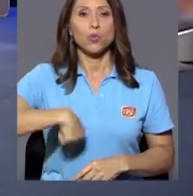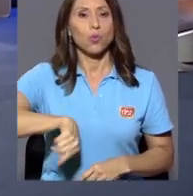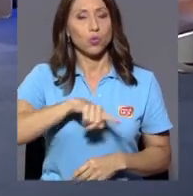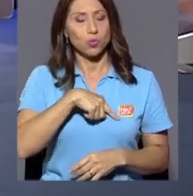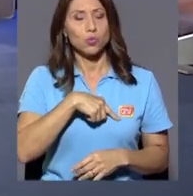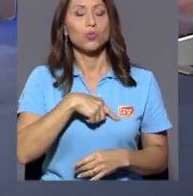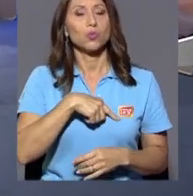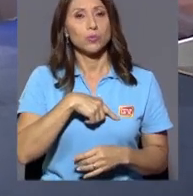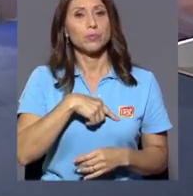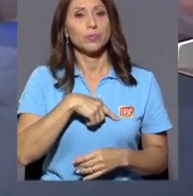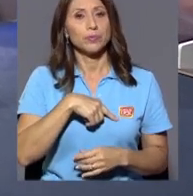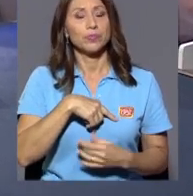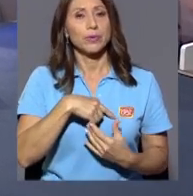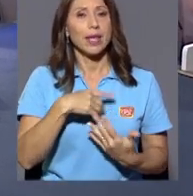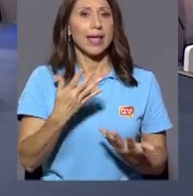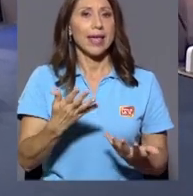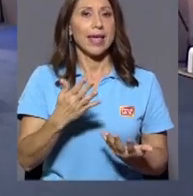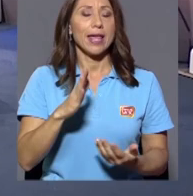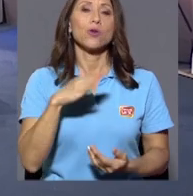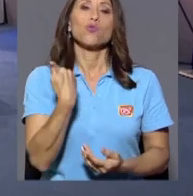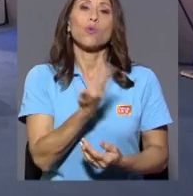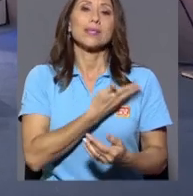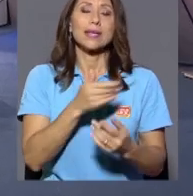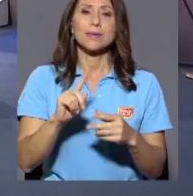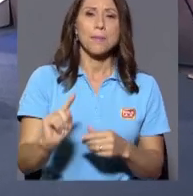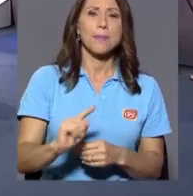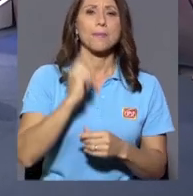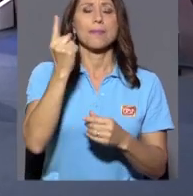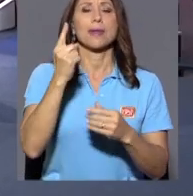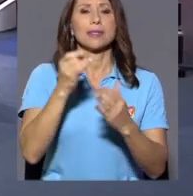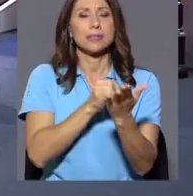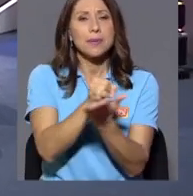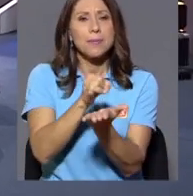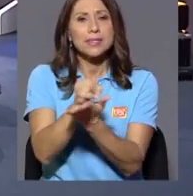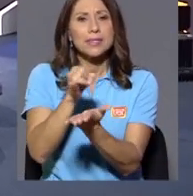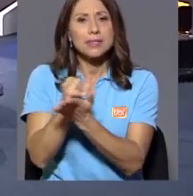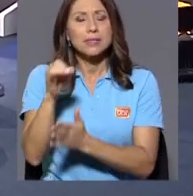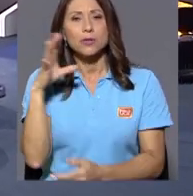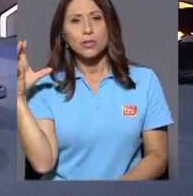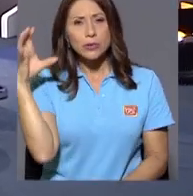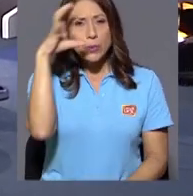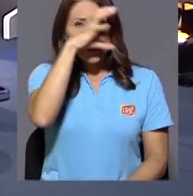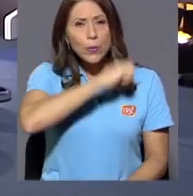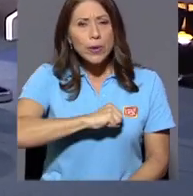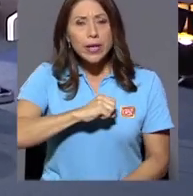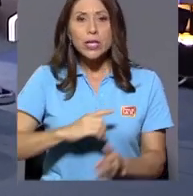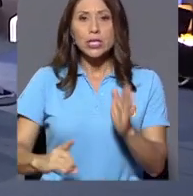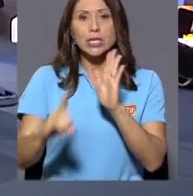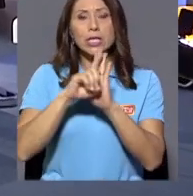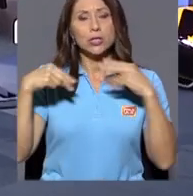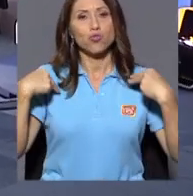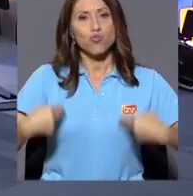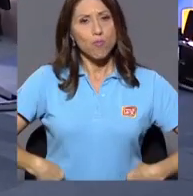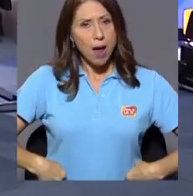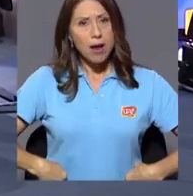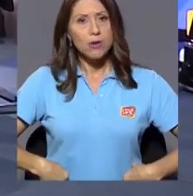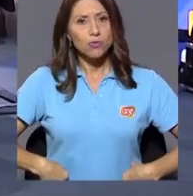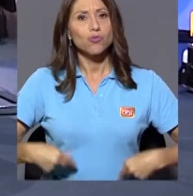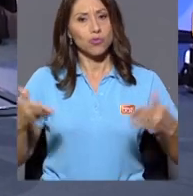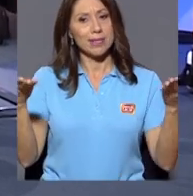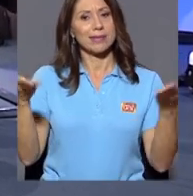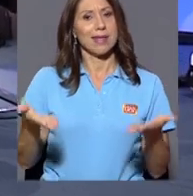nosotros en nuestras primeras investigaciones detectamos que los derechos humanos